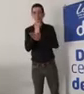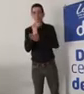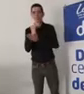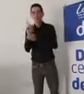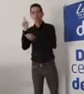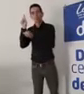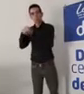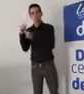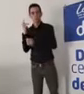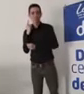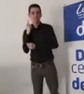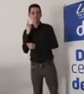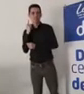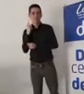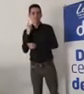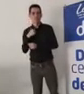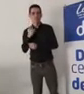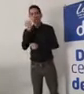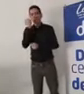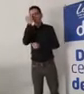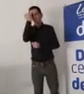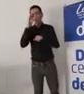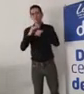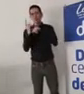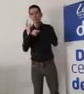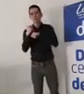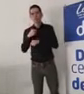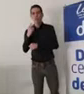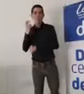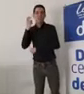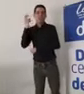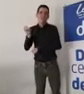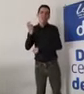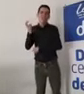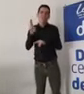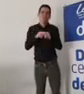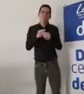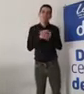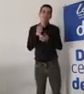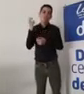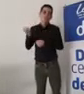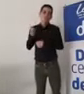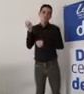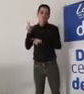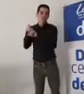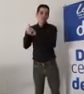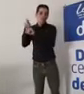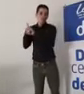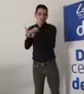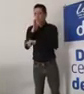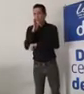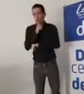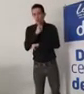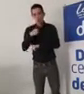criticando a los políticos desde la silla siempre, pues tengo que medírmele, tengo que hacer contar mi voz y mi nombre. Y si bien